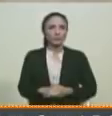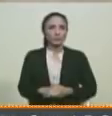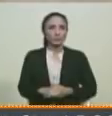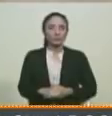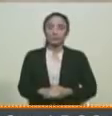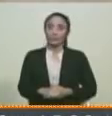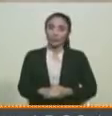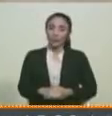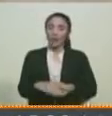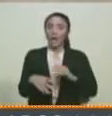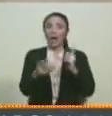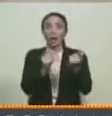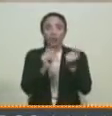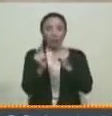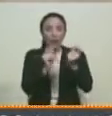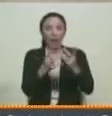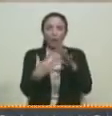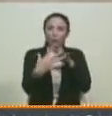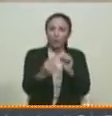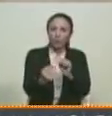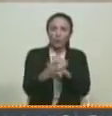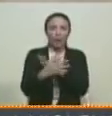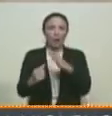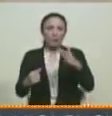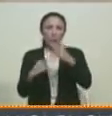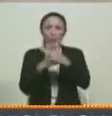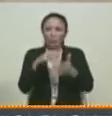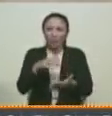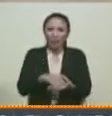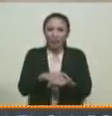Diálogo, entendimiento versus golpes de Estado. Golpe de Estado.